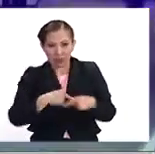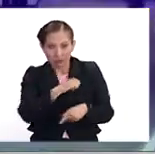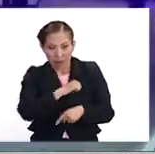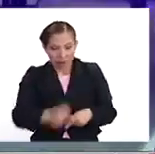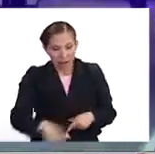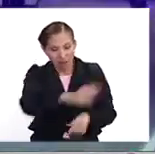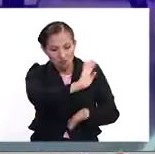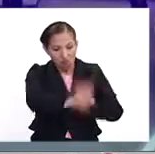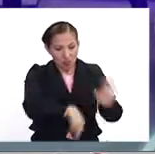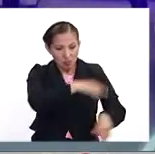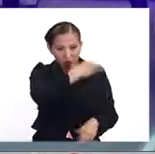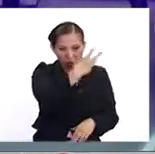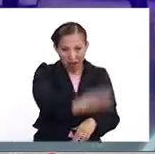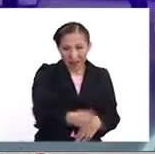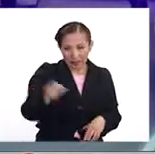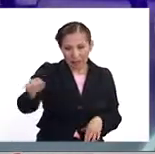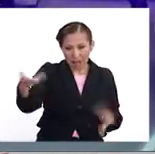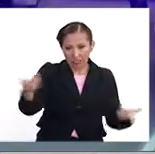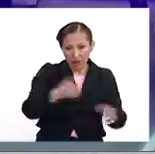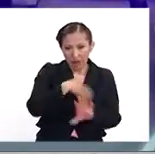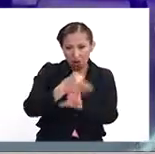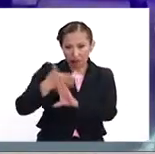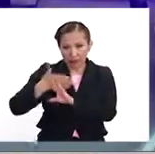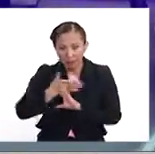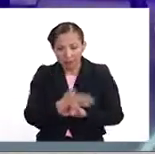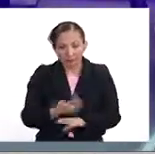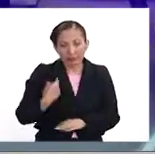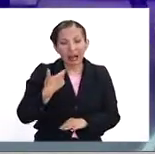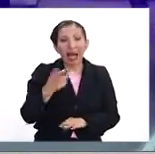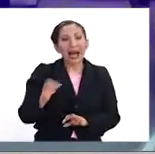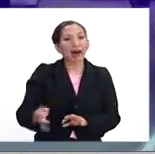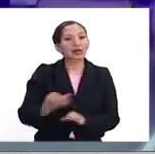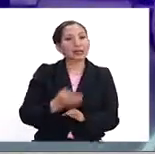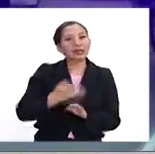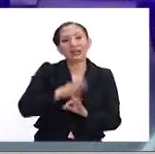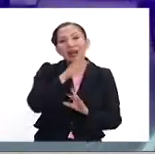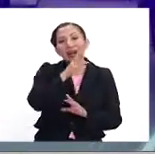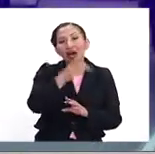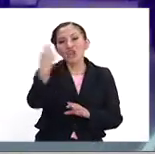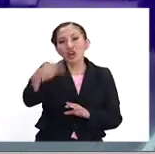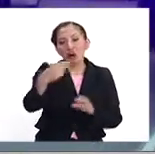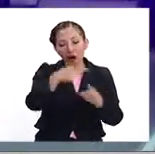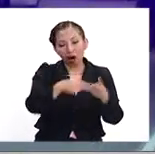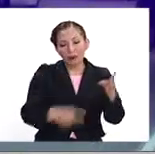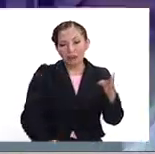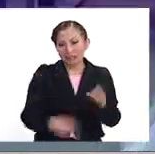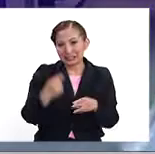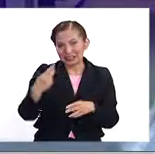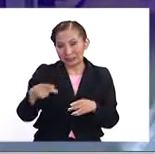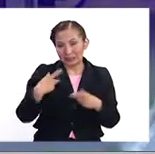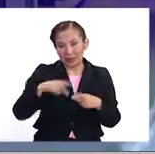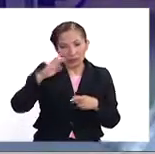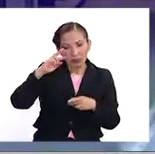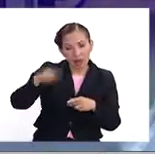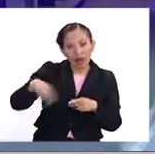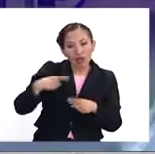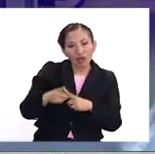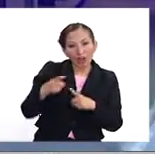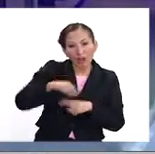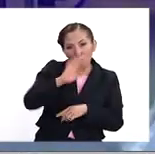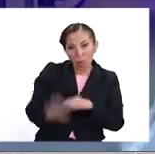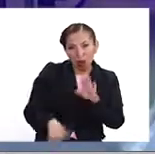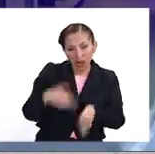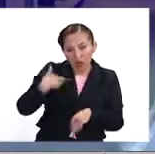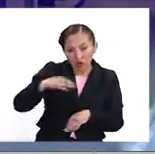3 sujetos que cometieron estos ataques. Aquí se están dando a conocer los nombres de las primeras nacionalidades, de las